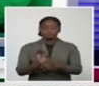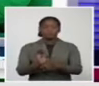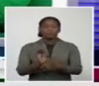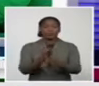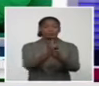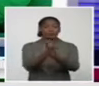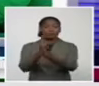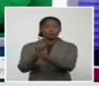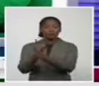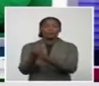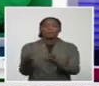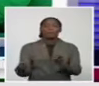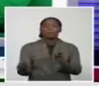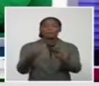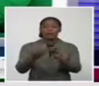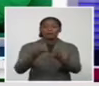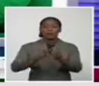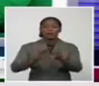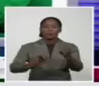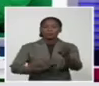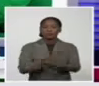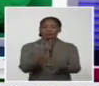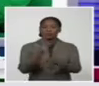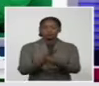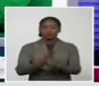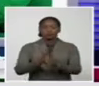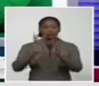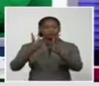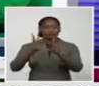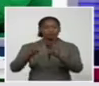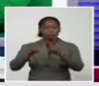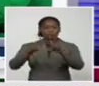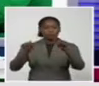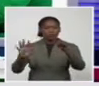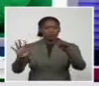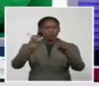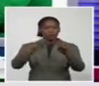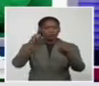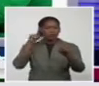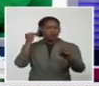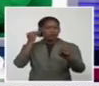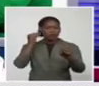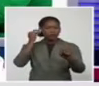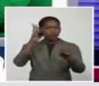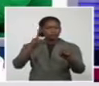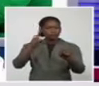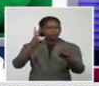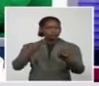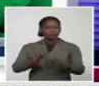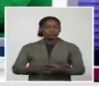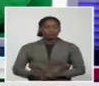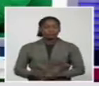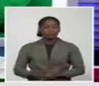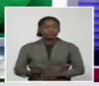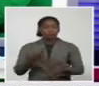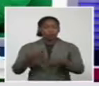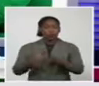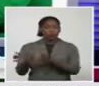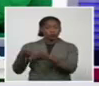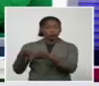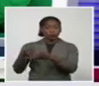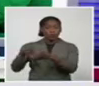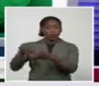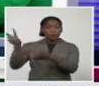92,3% de todas las personas diagnosticadas en Cuba. Como ya habíamos dicho, 22 tienen fuente de infección en